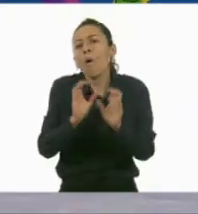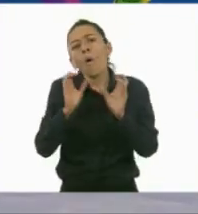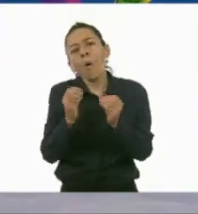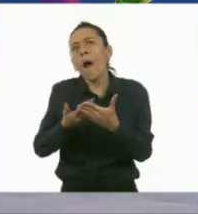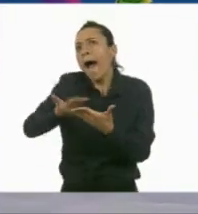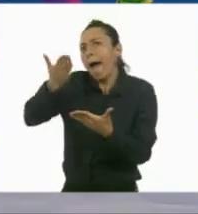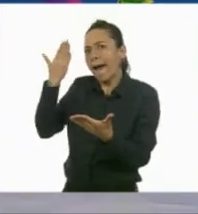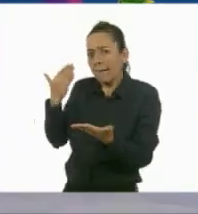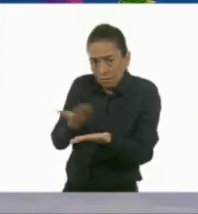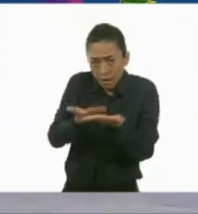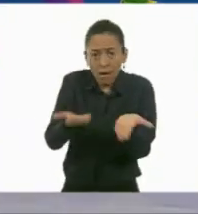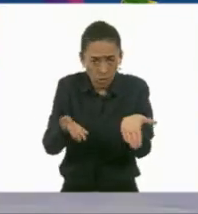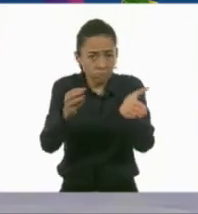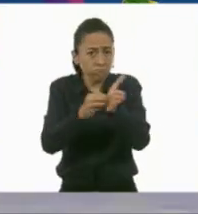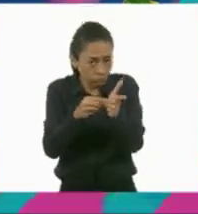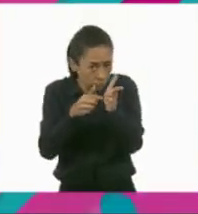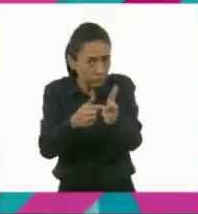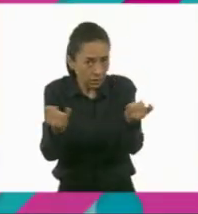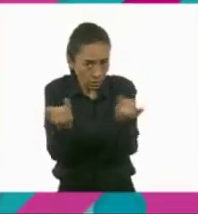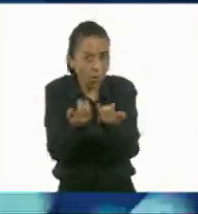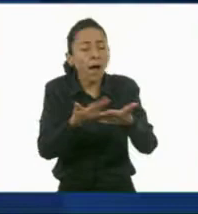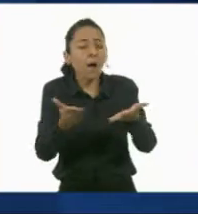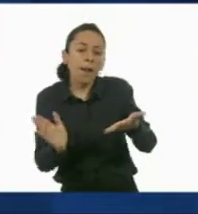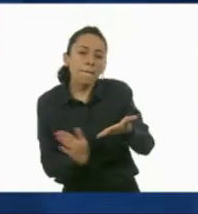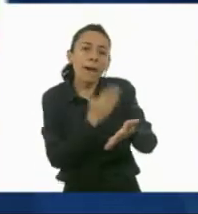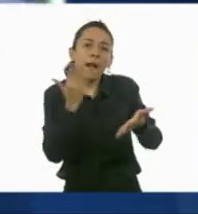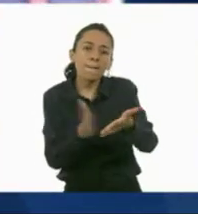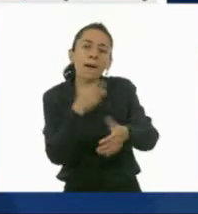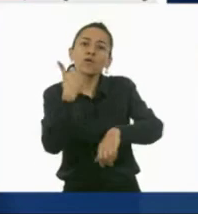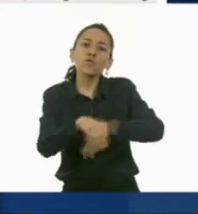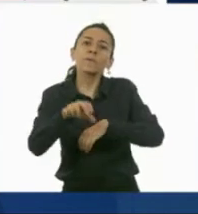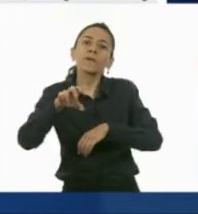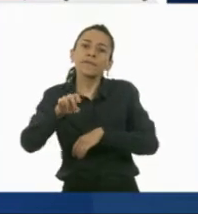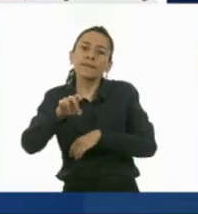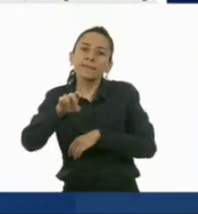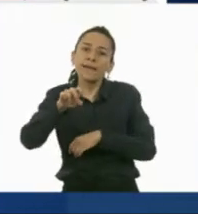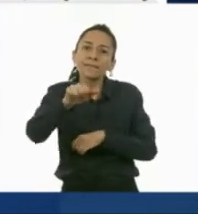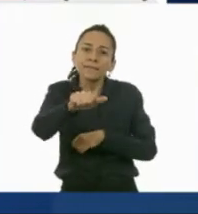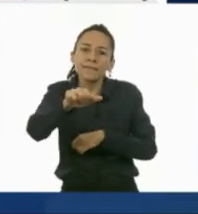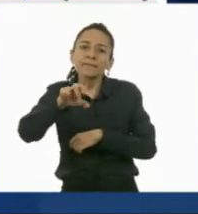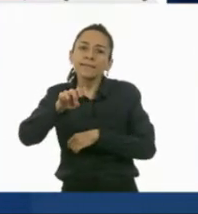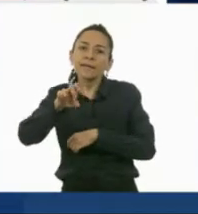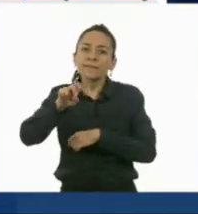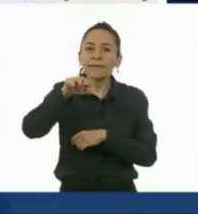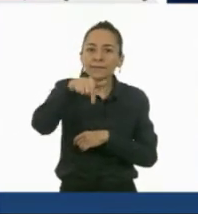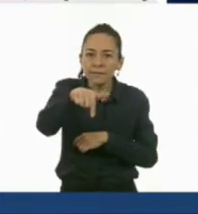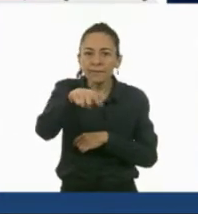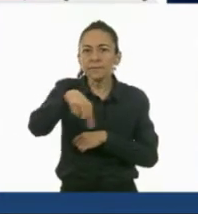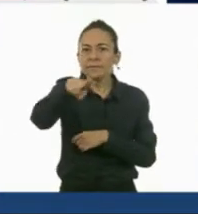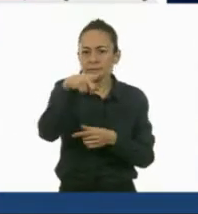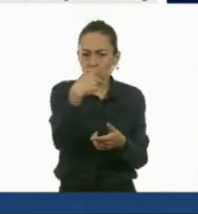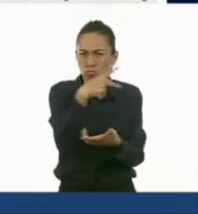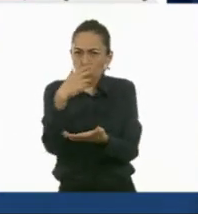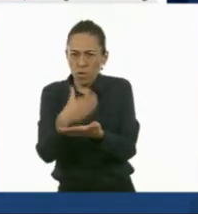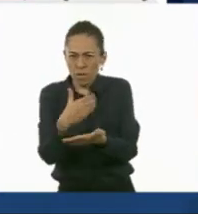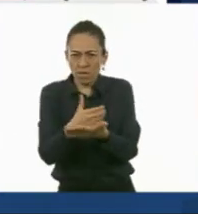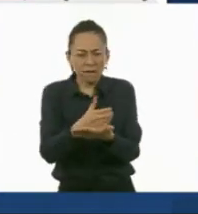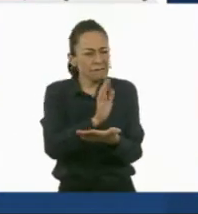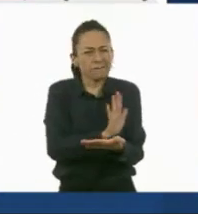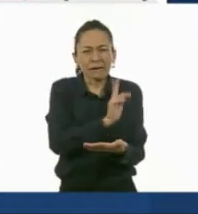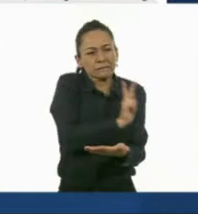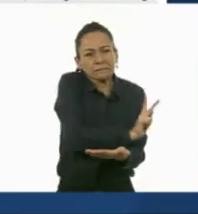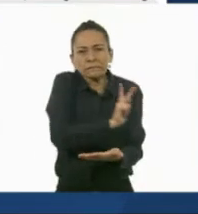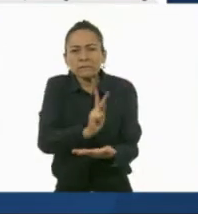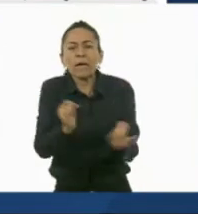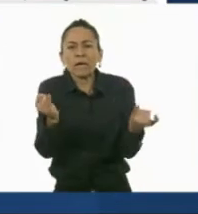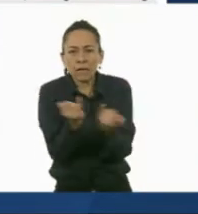a la página 36 y 37 para que ustedes en su cuaderno elaboren una línea del tiempo similar a la que tienen ahí y